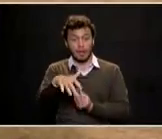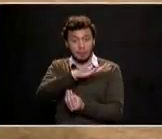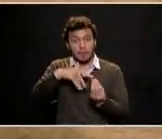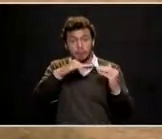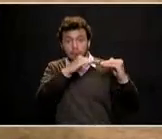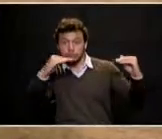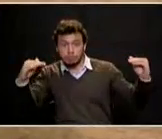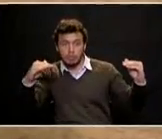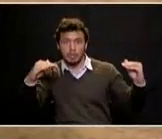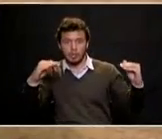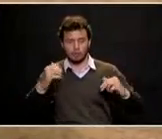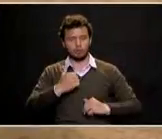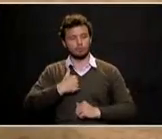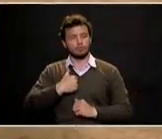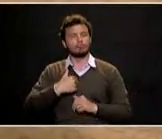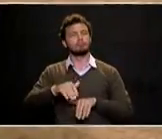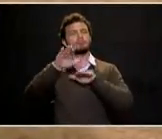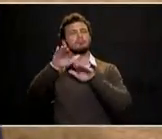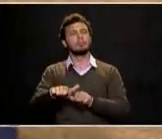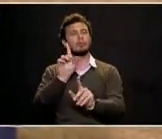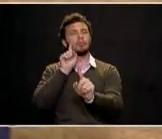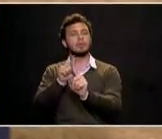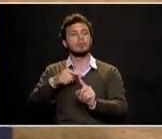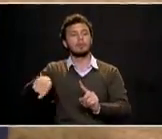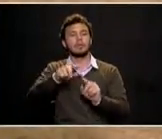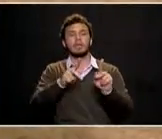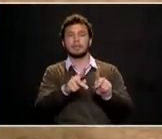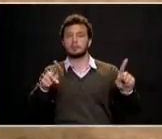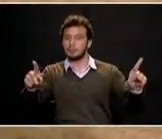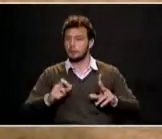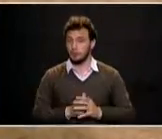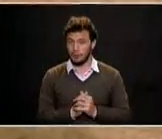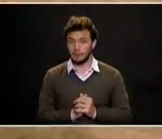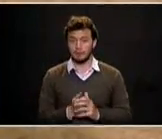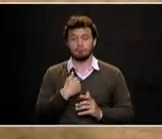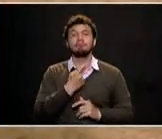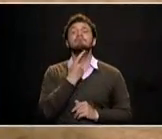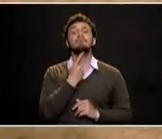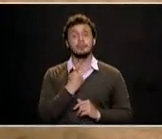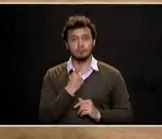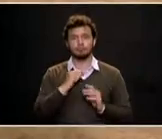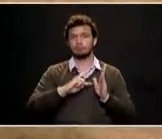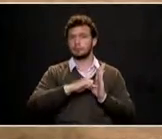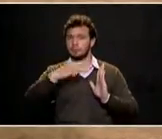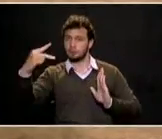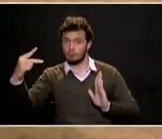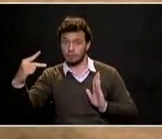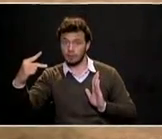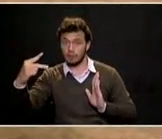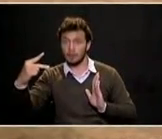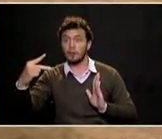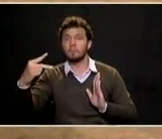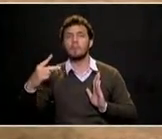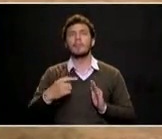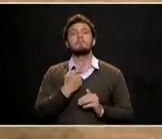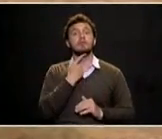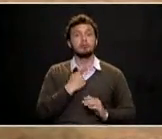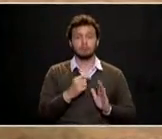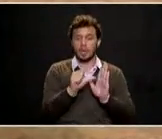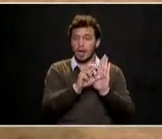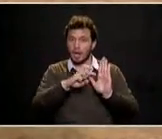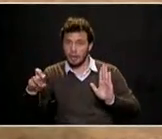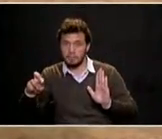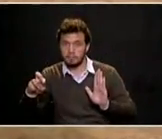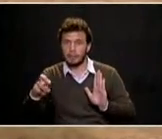A mí me gustan las plataformas tecnológicas, me gusta la tecnología, pero hay que ser sinceros, los taxistas en Medellín